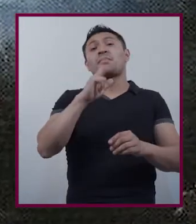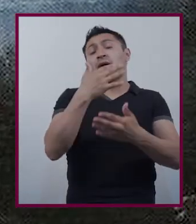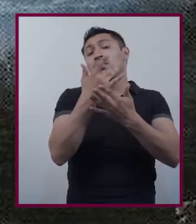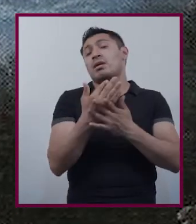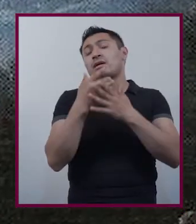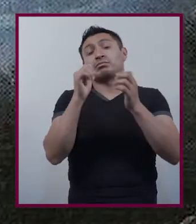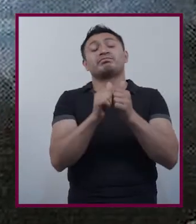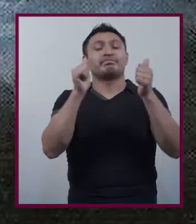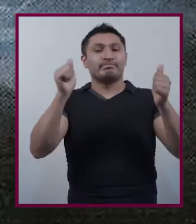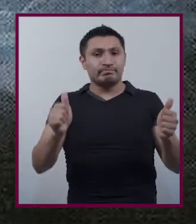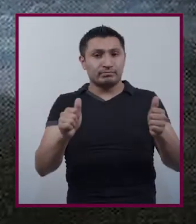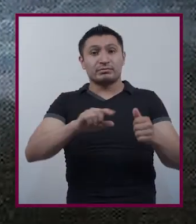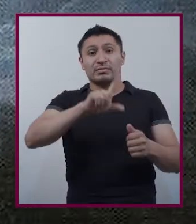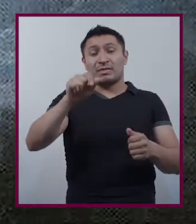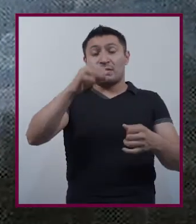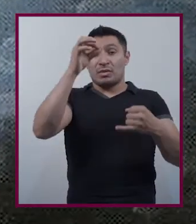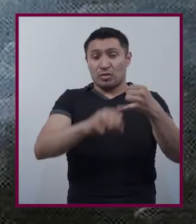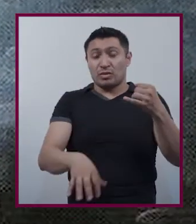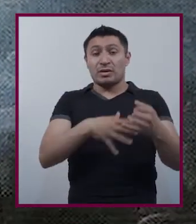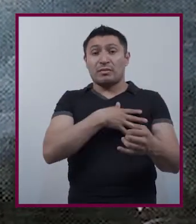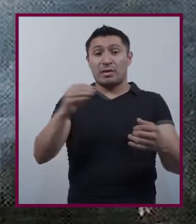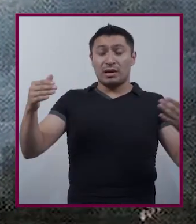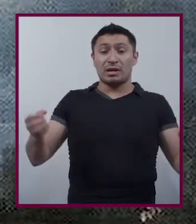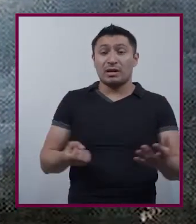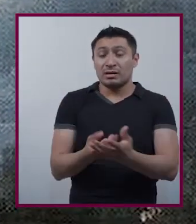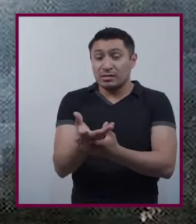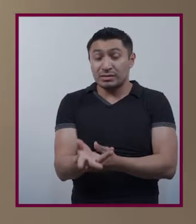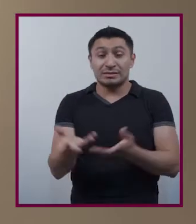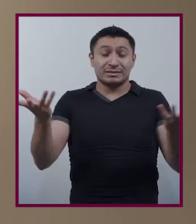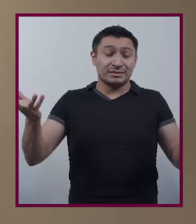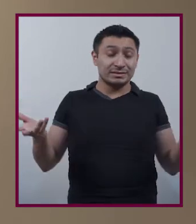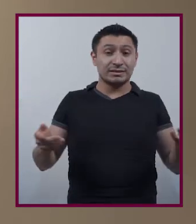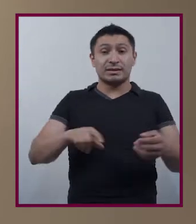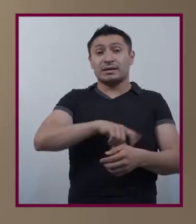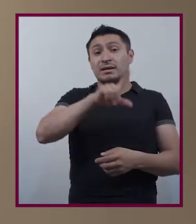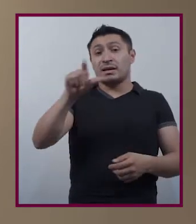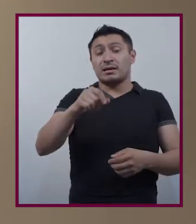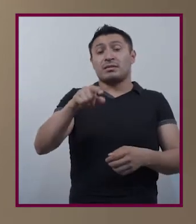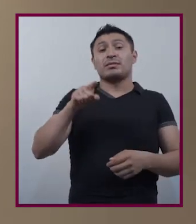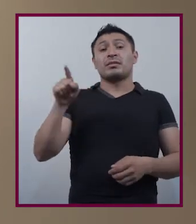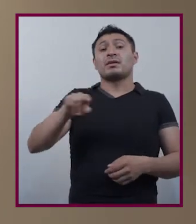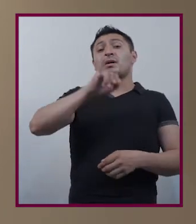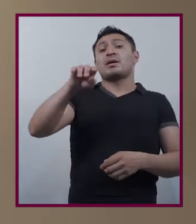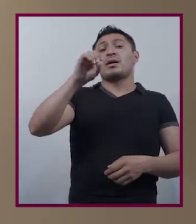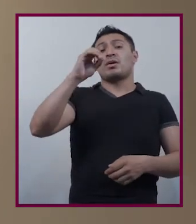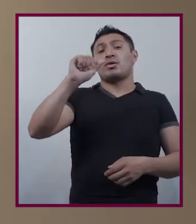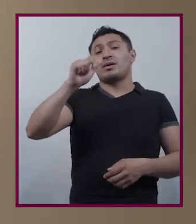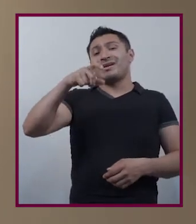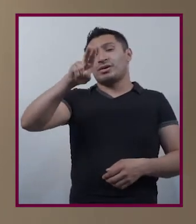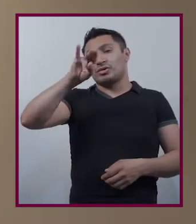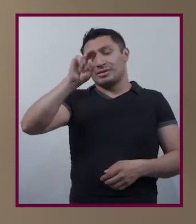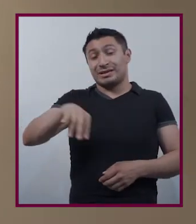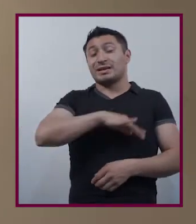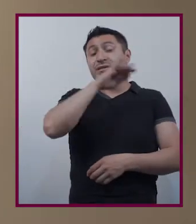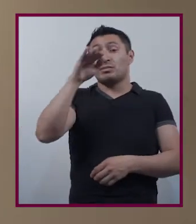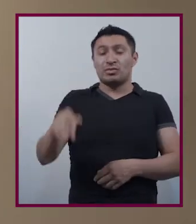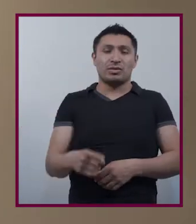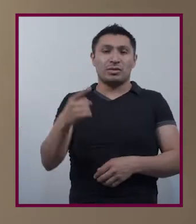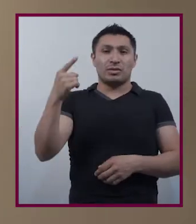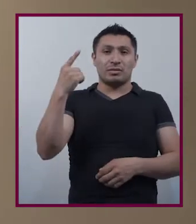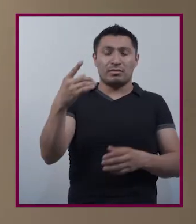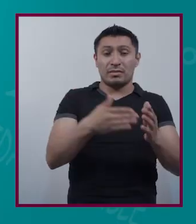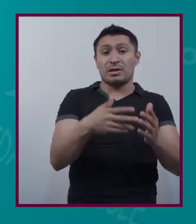Además, recibieron a su última hija. Finalmente, la muerte llegó para Joaquín Villamil en